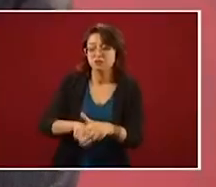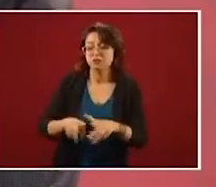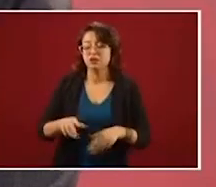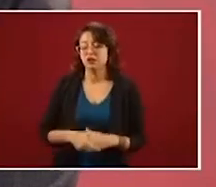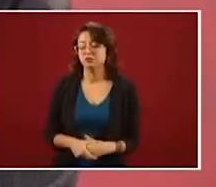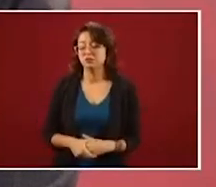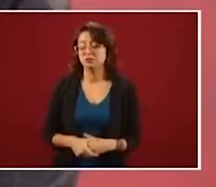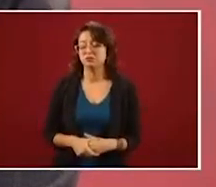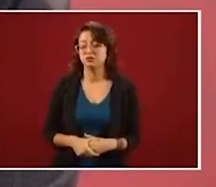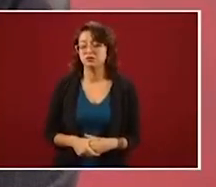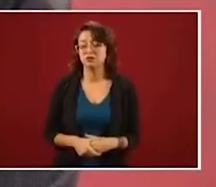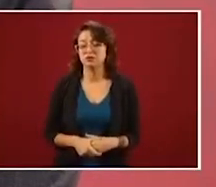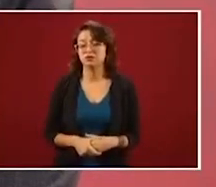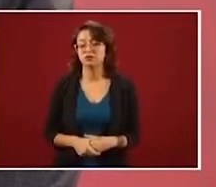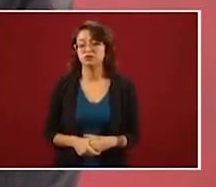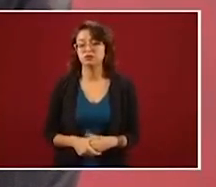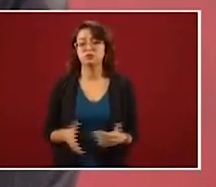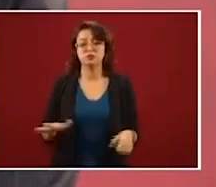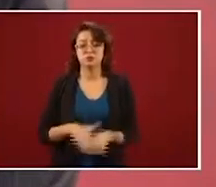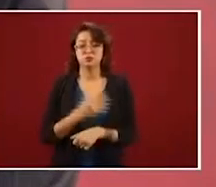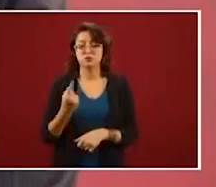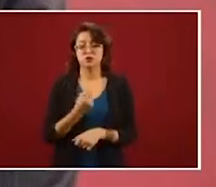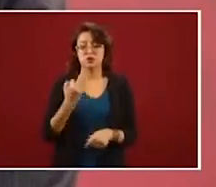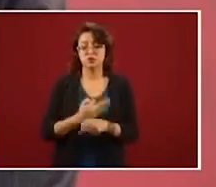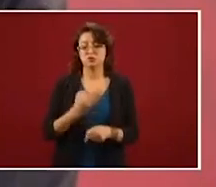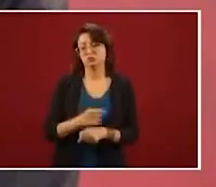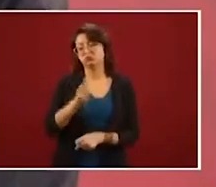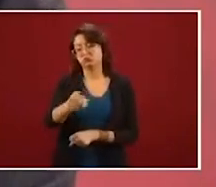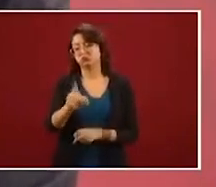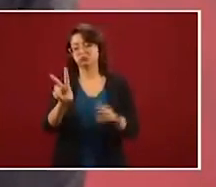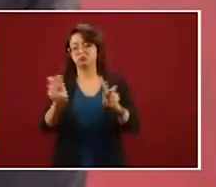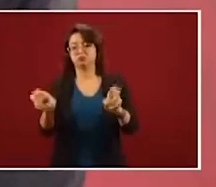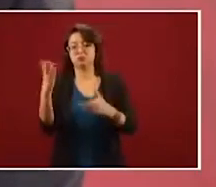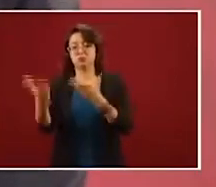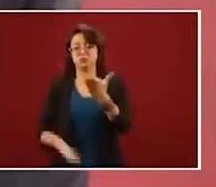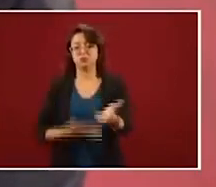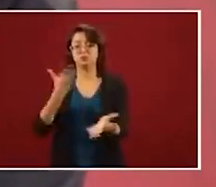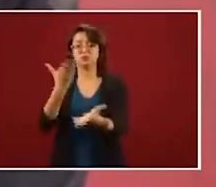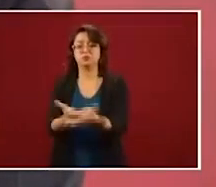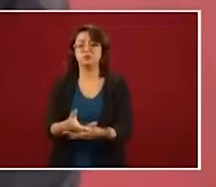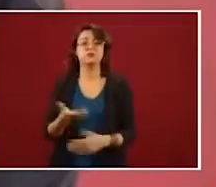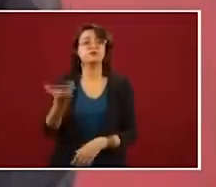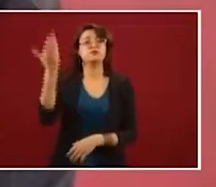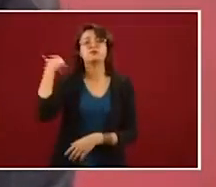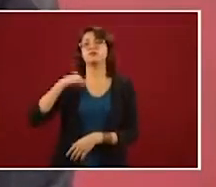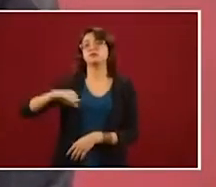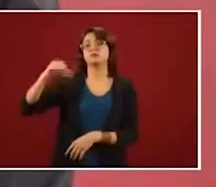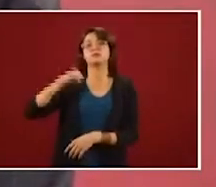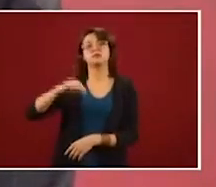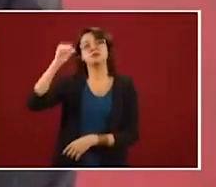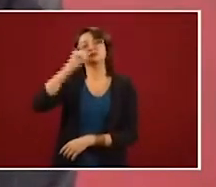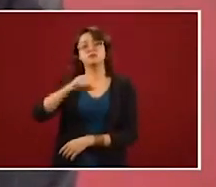precisamente esto que tú estás planteando era lo que siempre se decía,